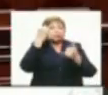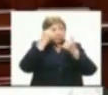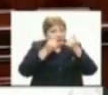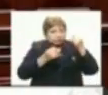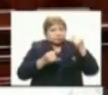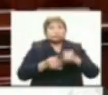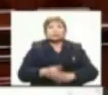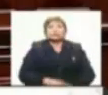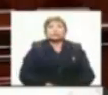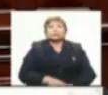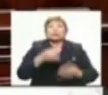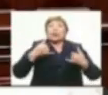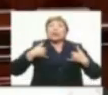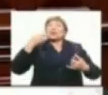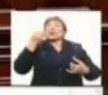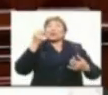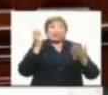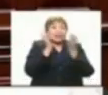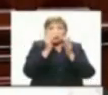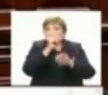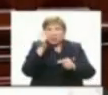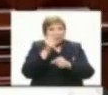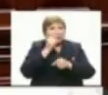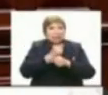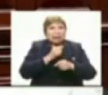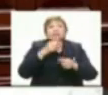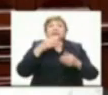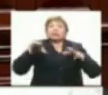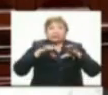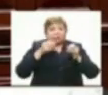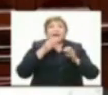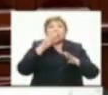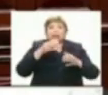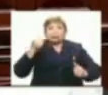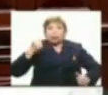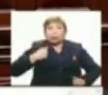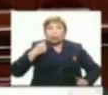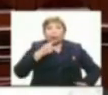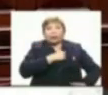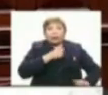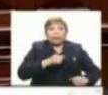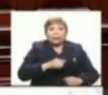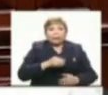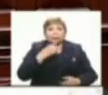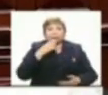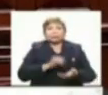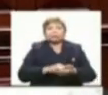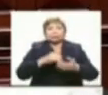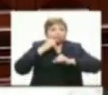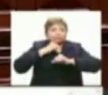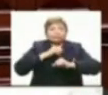Finalmente, los jóvenes que no estudian ni trabajan deberán acudir al servicio militar.